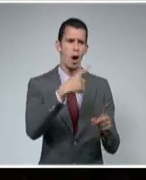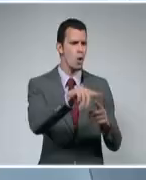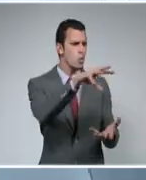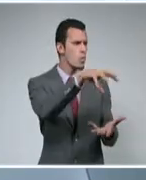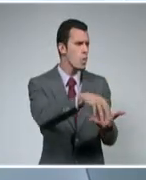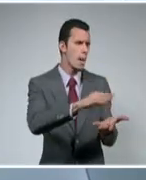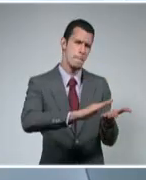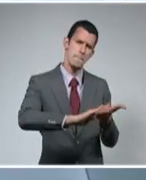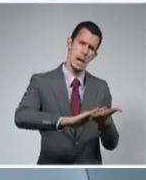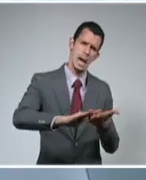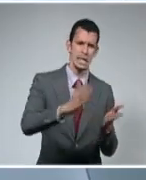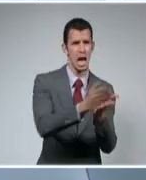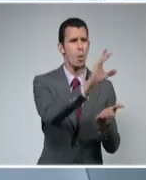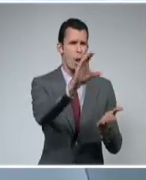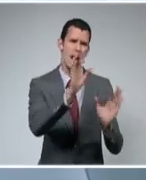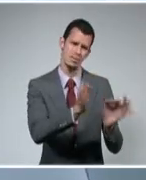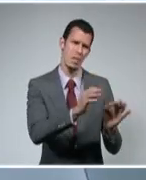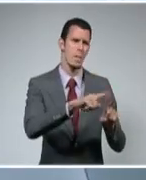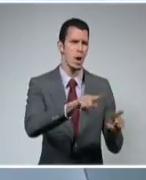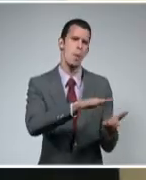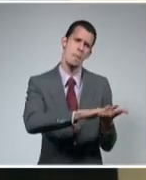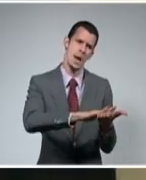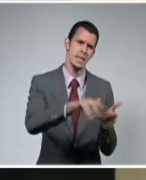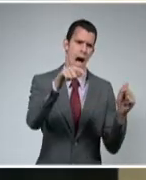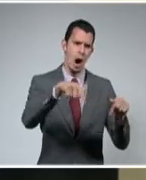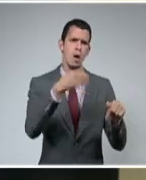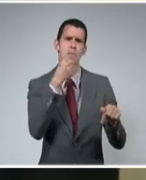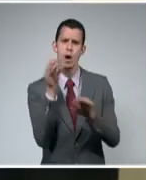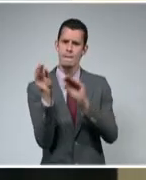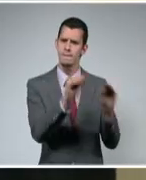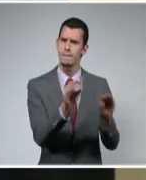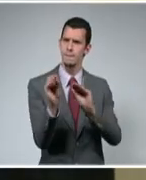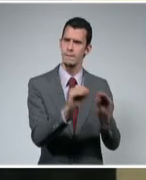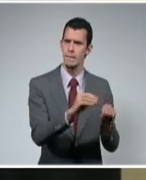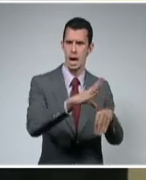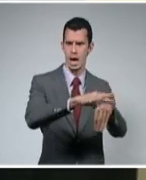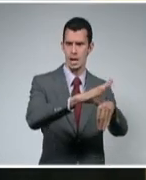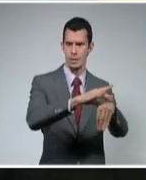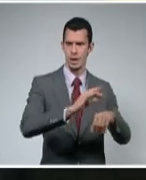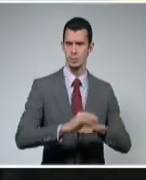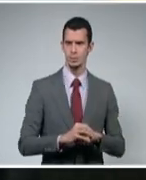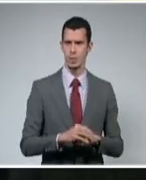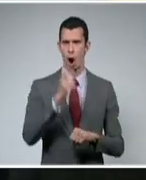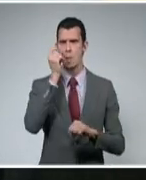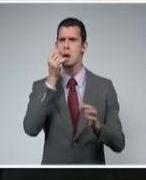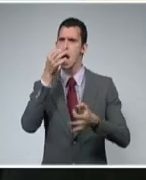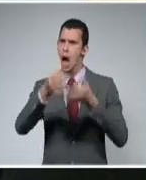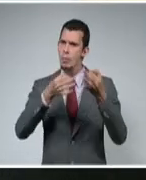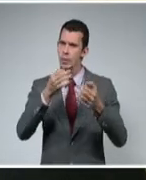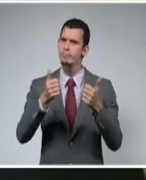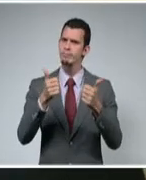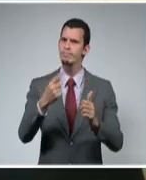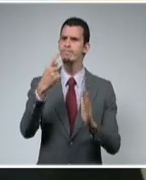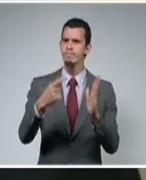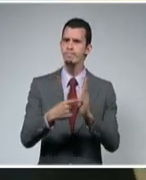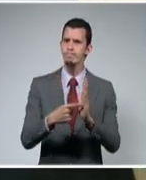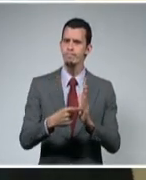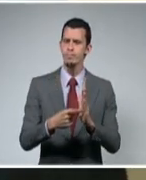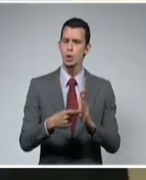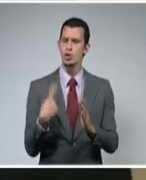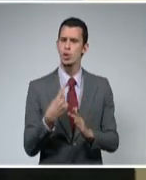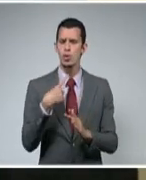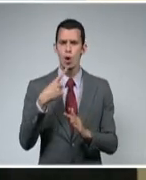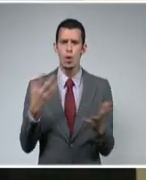capacidades y eso no nos ha permitido poder, por lo menos los contactos intradomiciliarios de casos positivos y casos